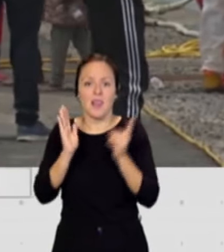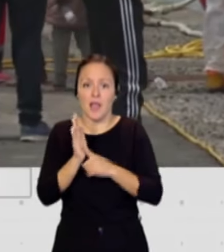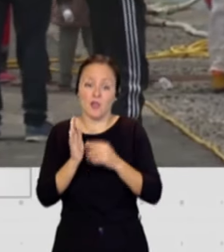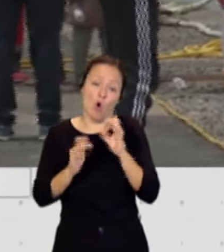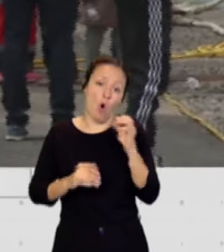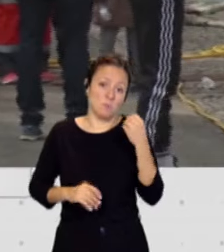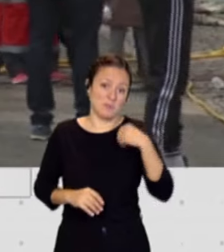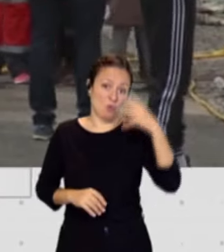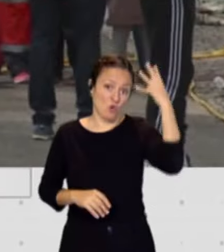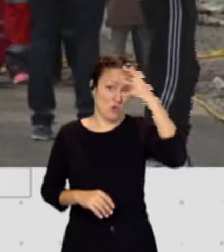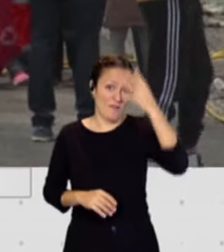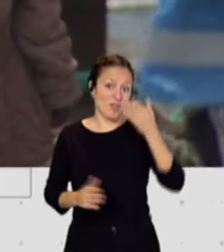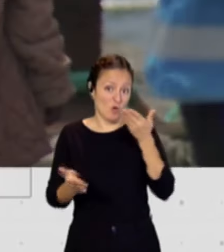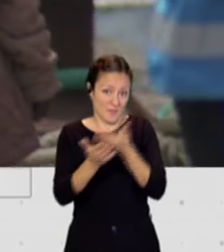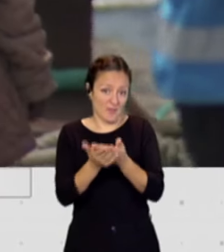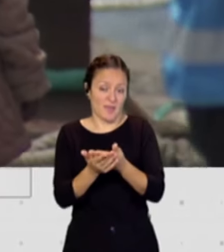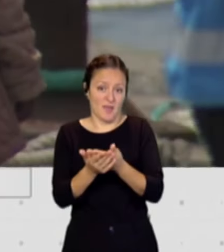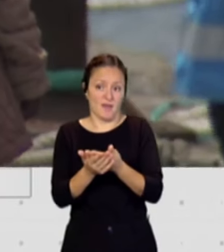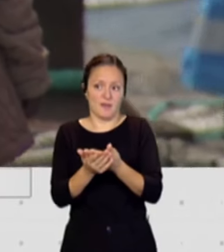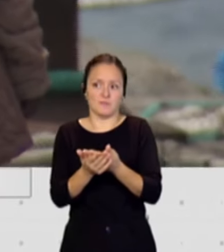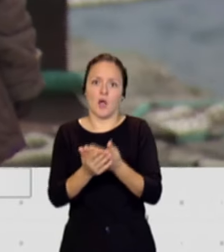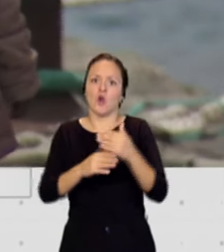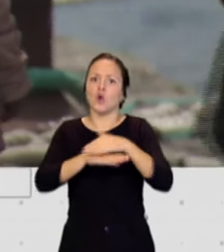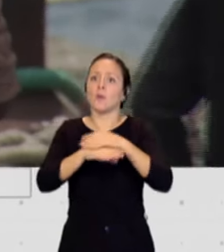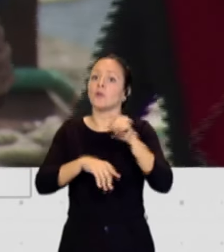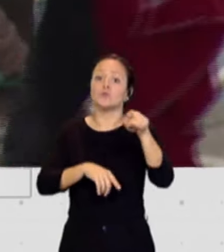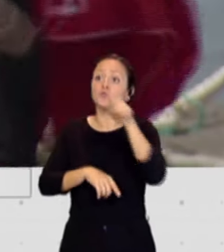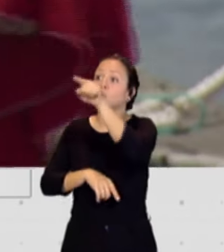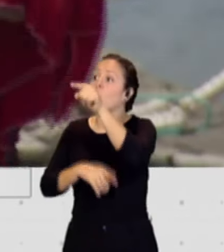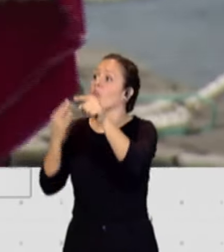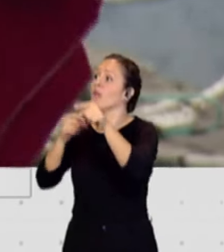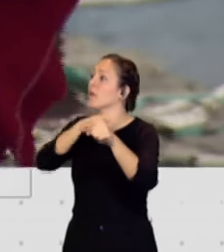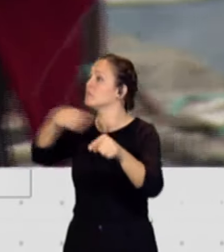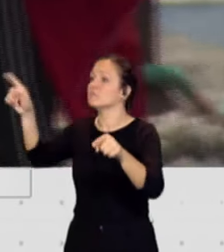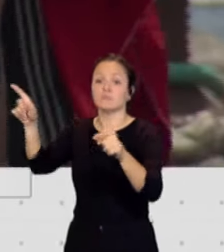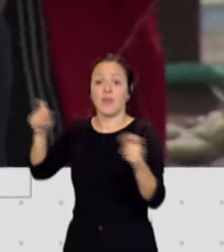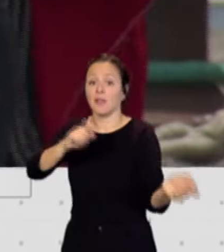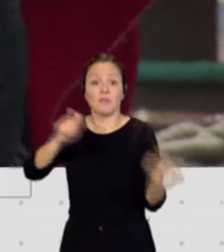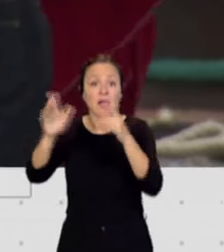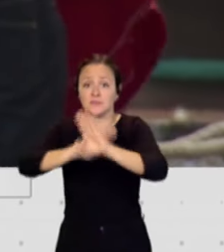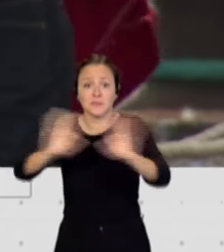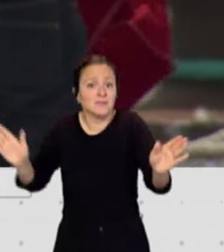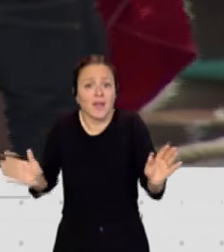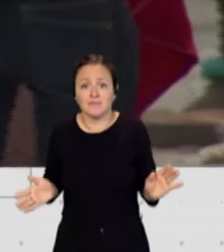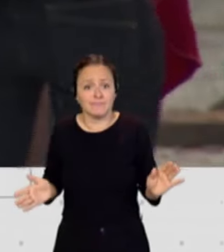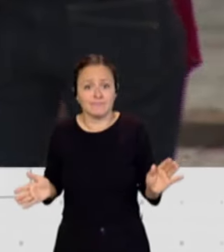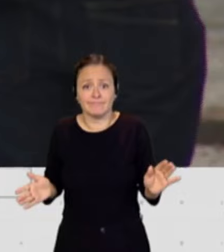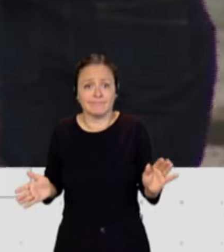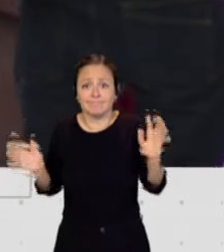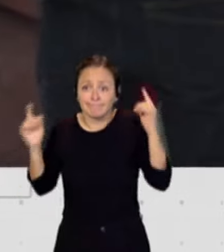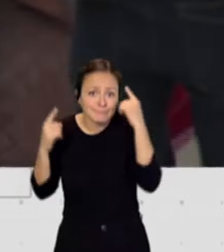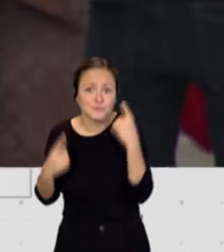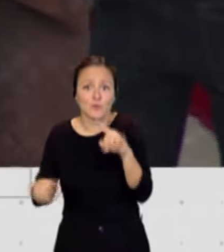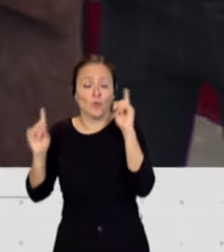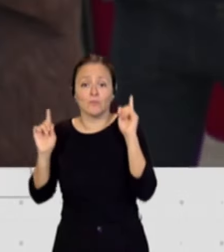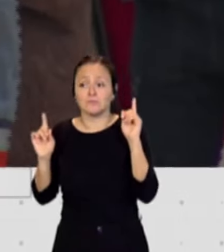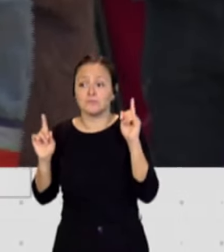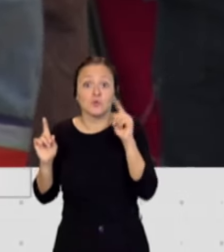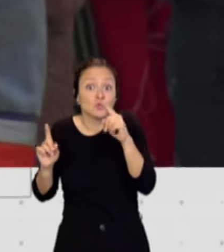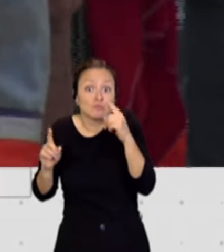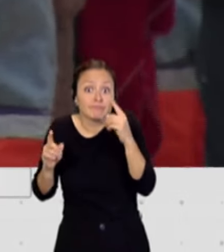clavijo en su momento no que que que el gobierno dijera Pues a ti te corresponden tantos y ahí te van y Y a ti con tu tú te